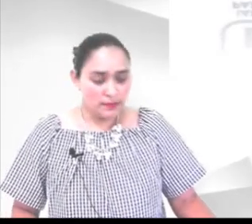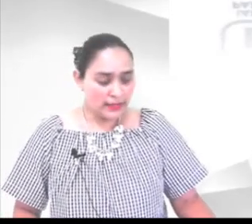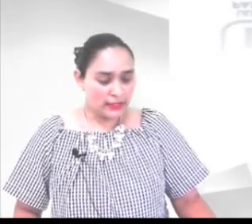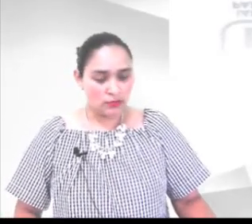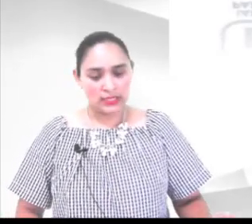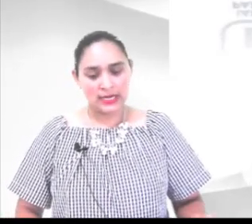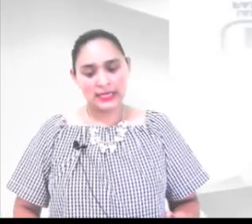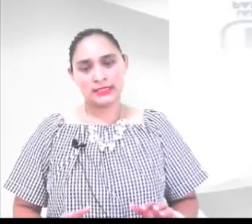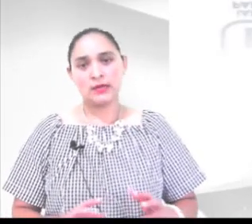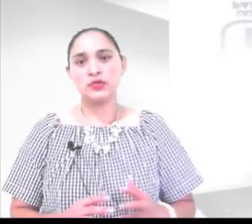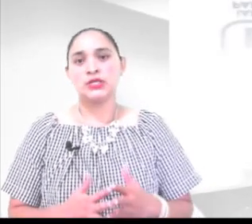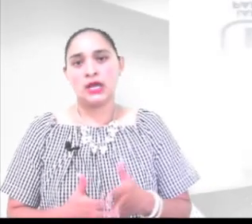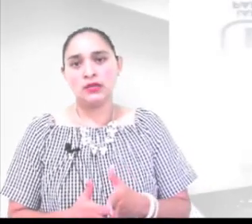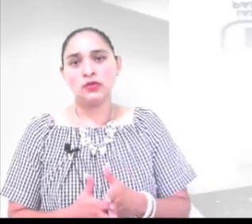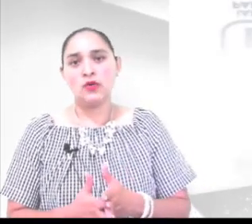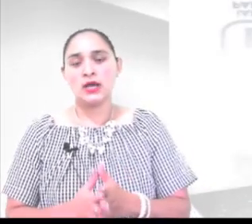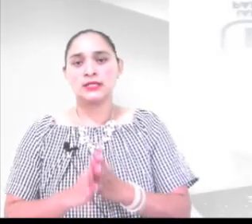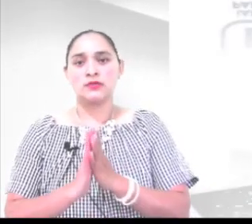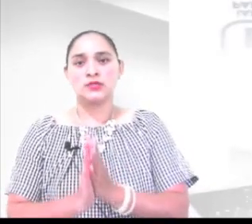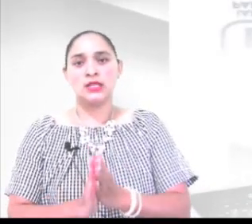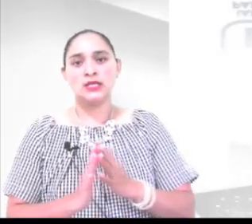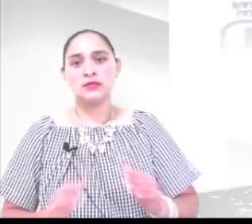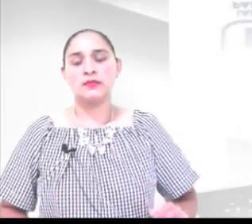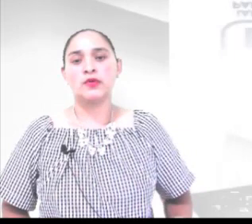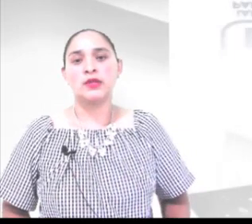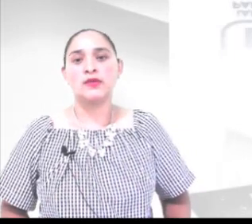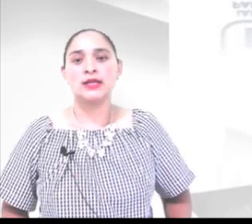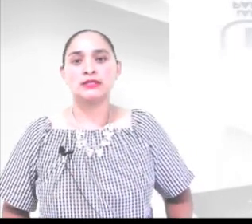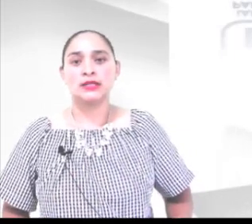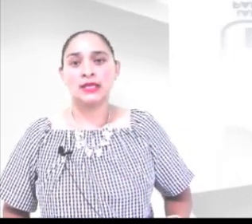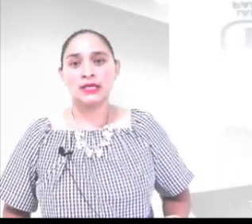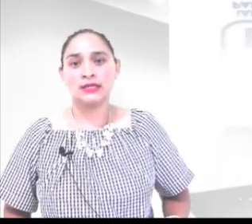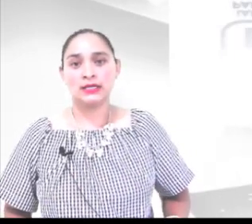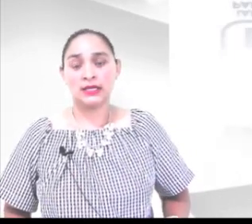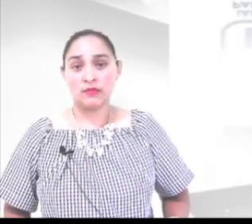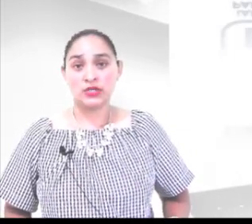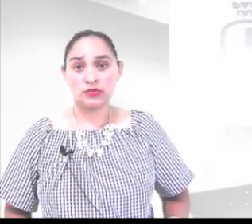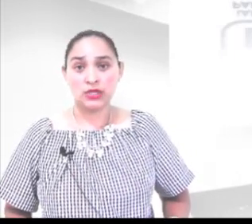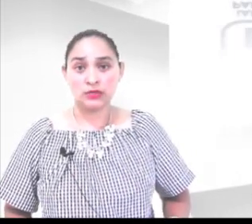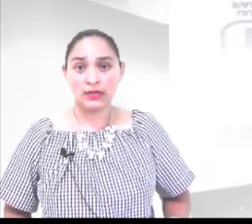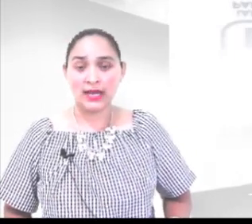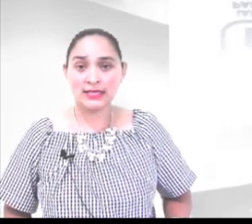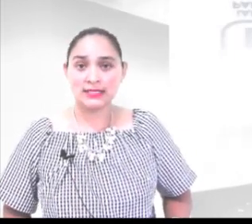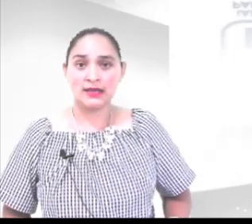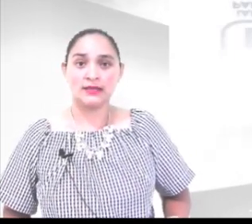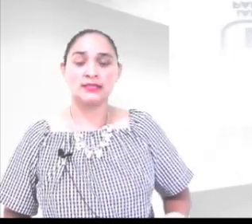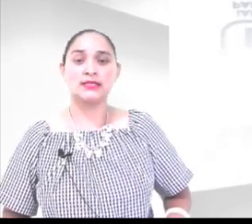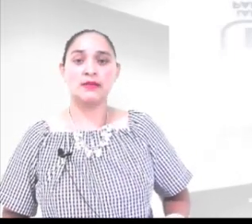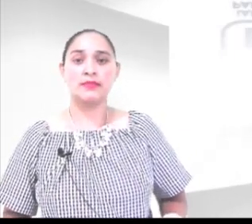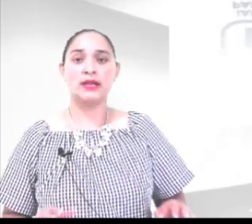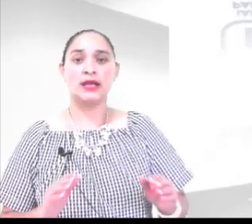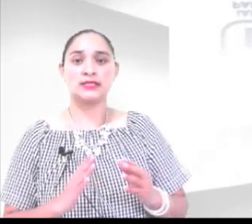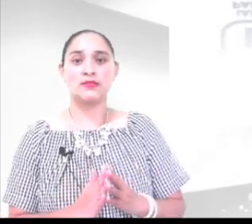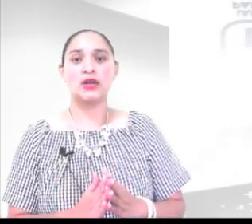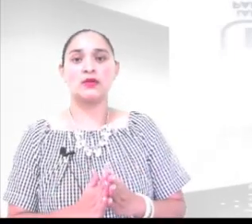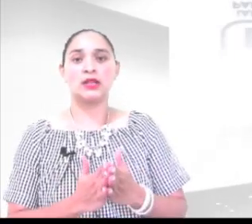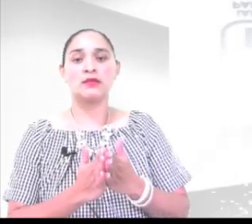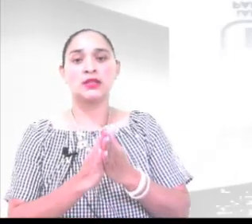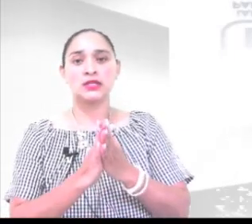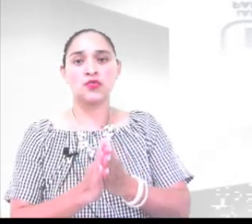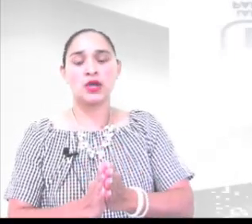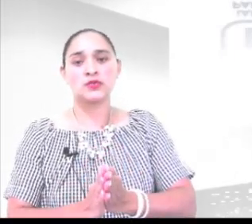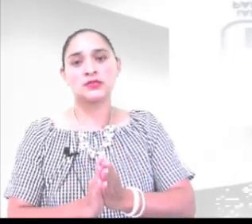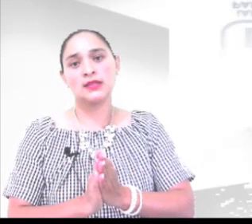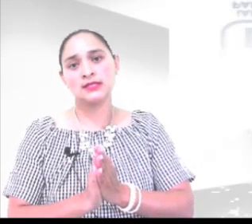Como siempre, recordarles que estamos llegando hacia ustedes por medio de la estrategia Te Queremos Estudiando en Casa. Y siempre hacemos la